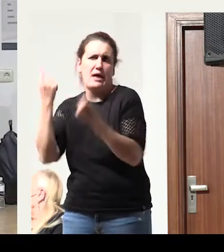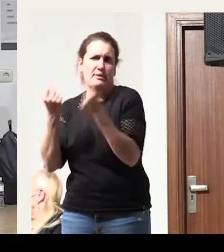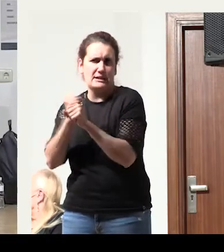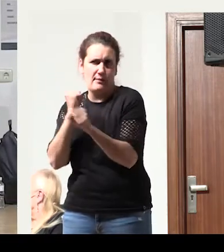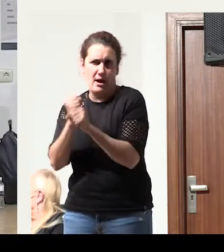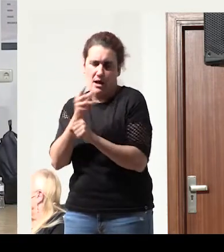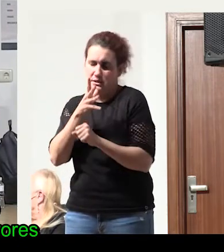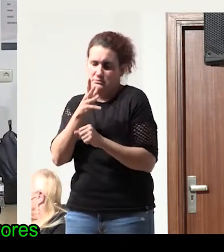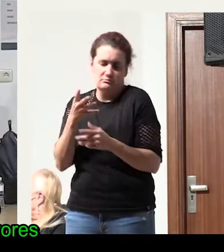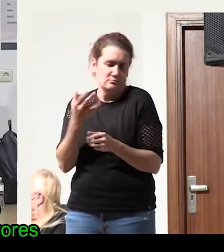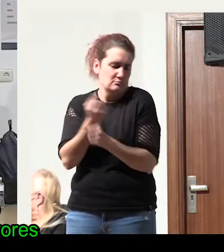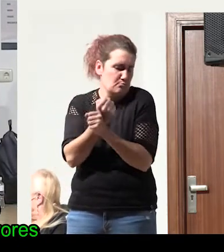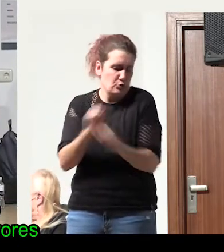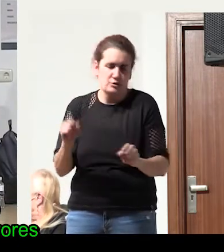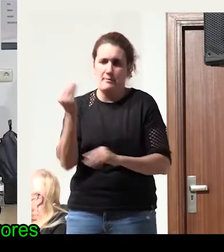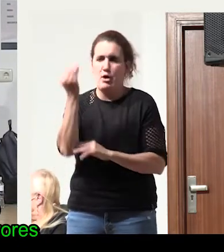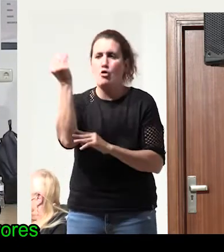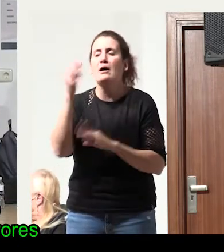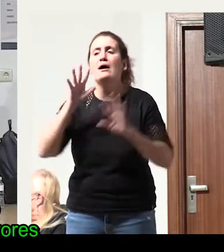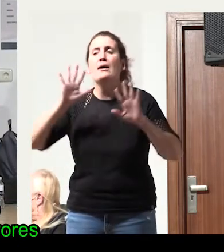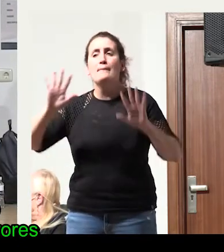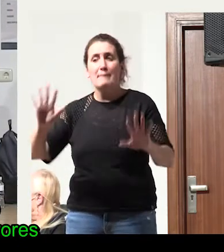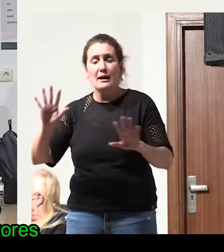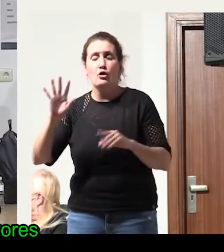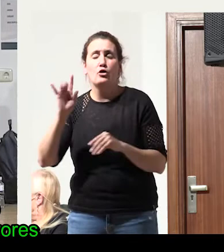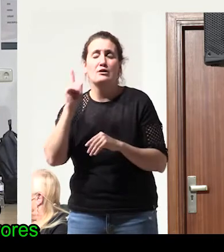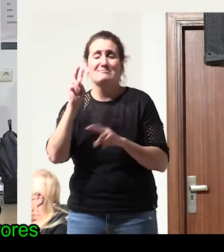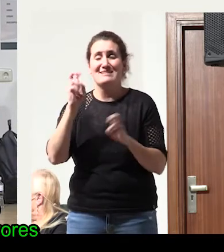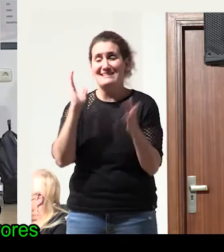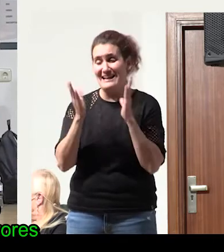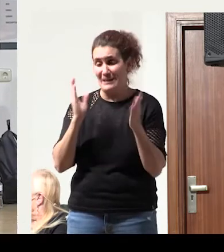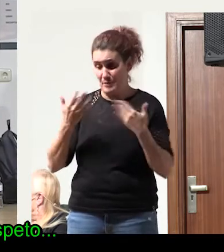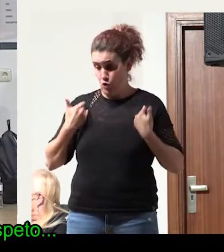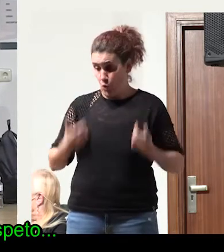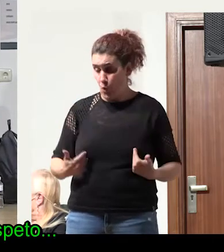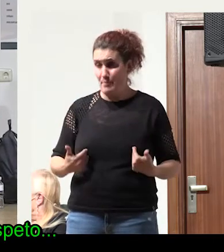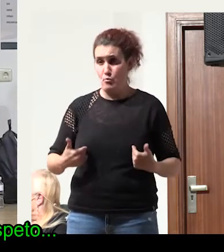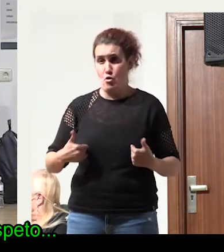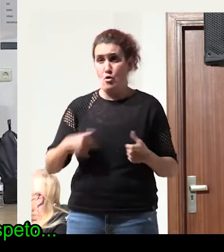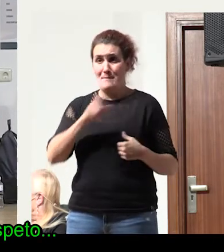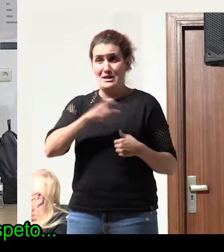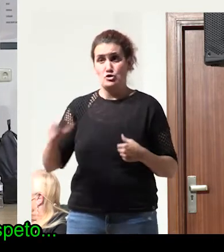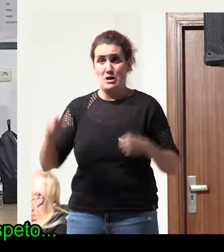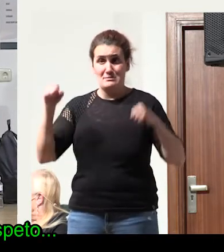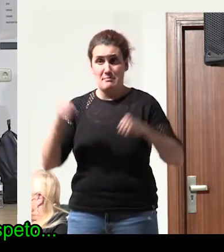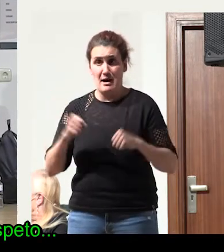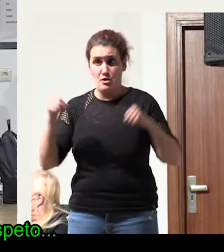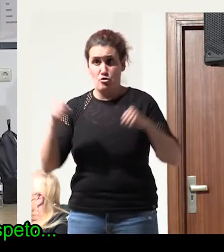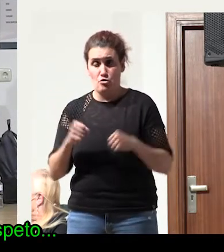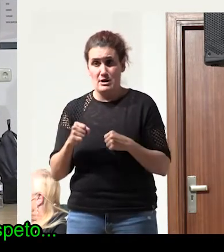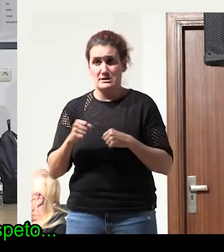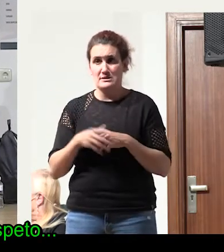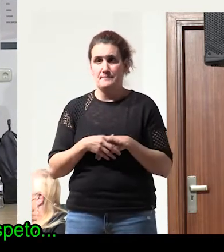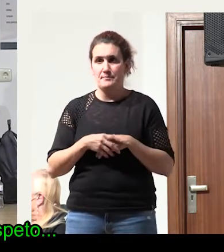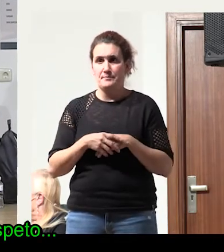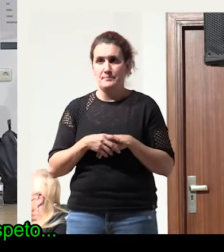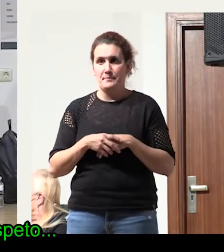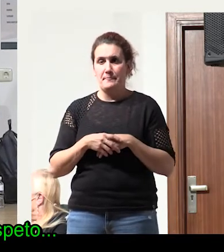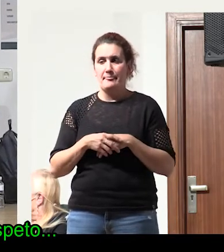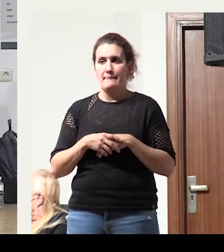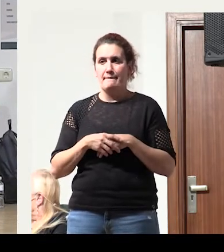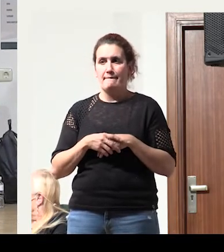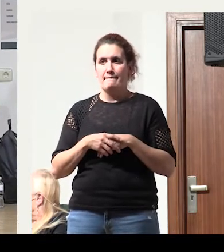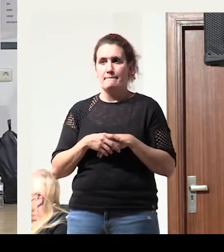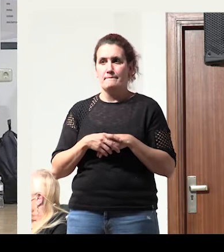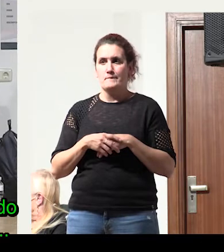eso por supuesto. Pero a veces el tratamiento, por ejemplo, del cuerpo de las personas mayores raya muchas veces, ¿no?, en falta de